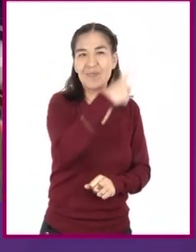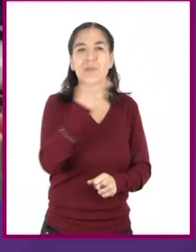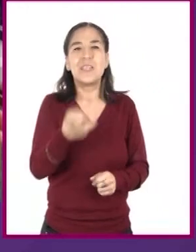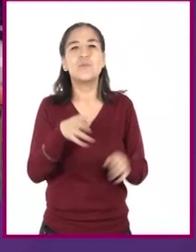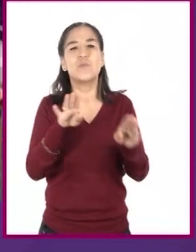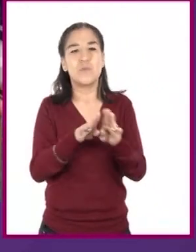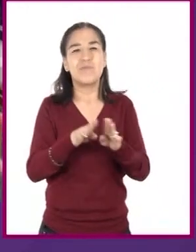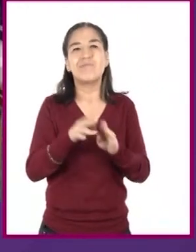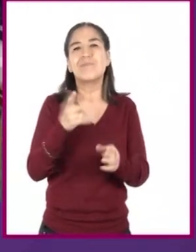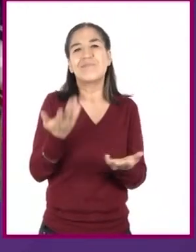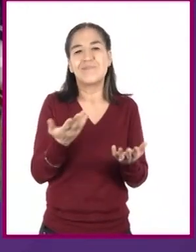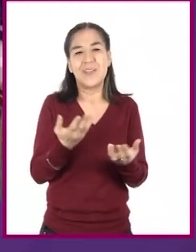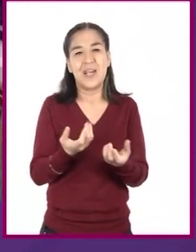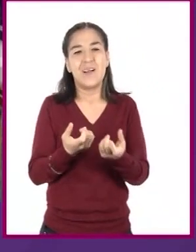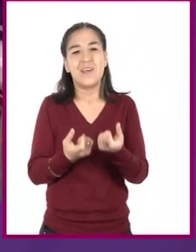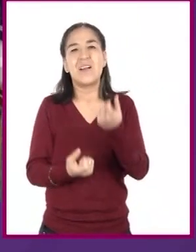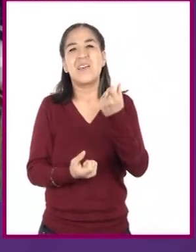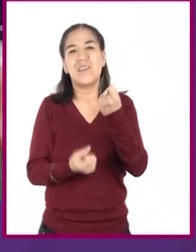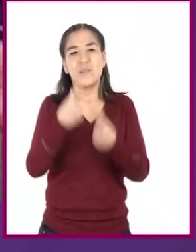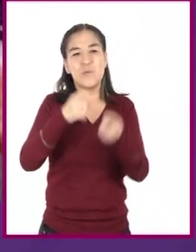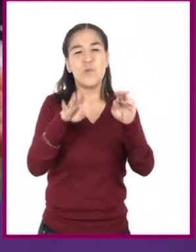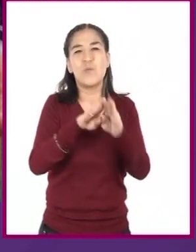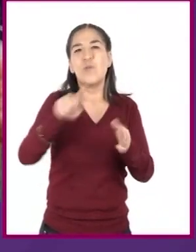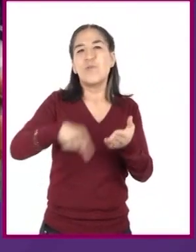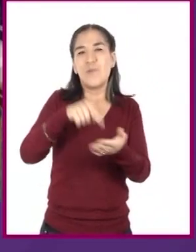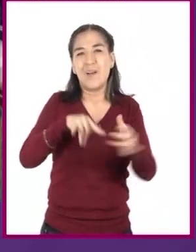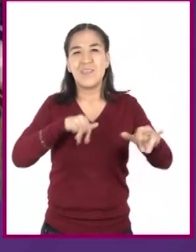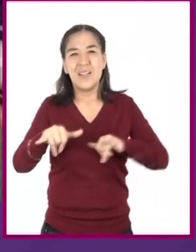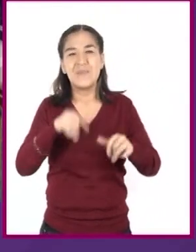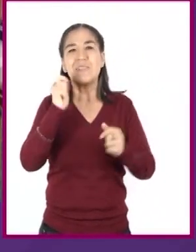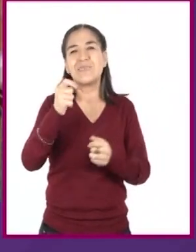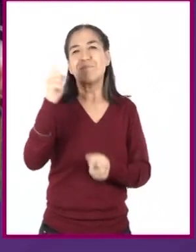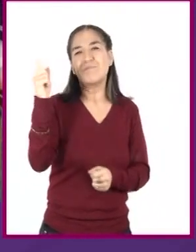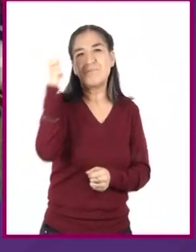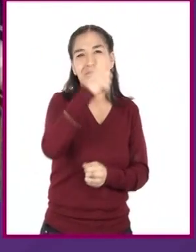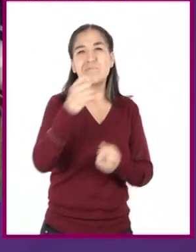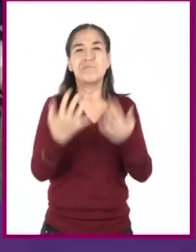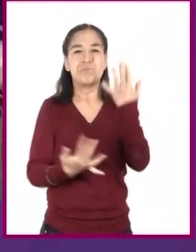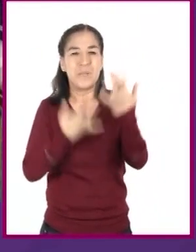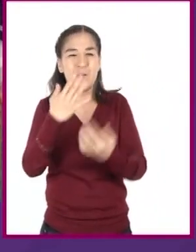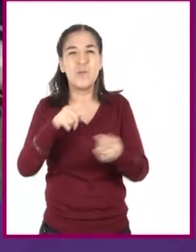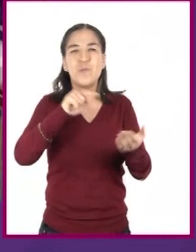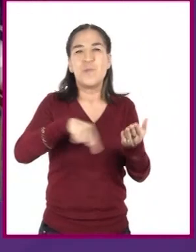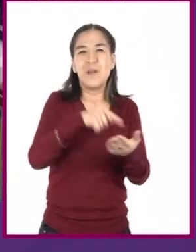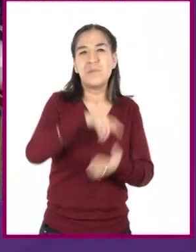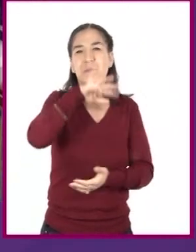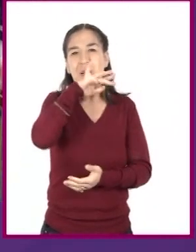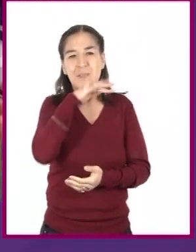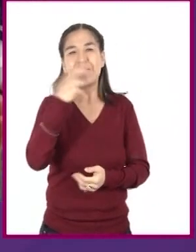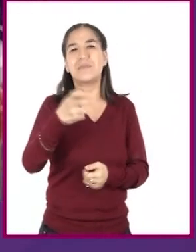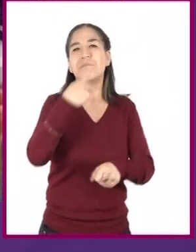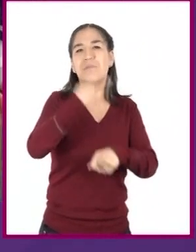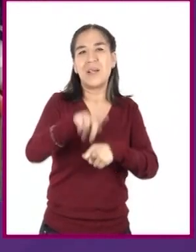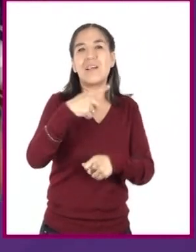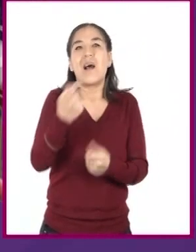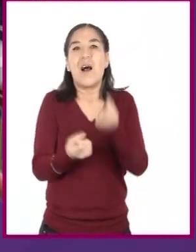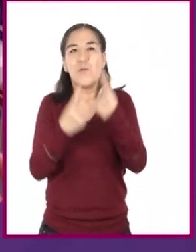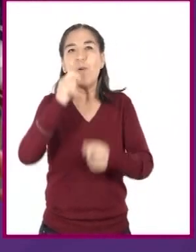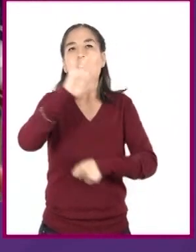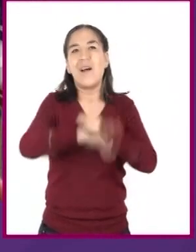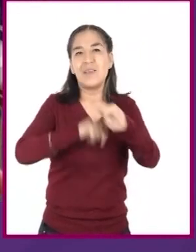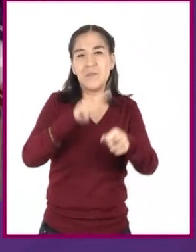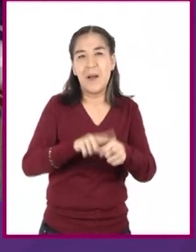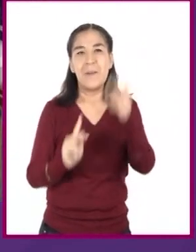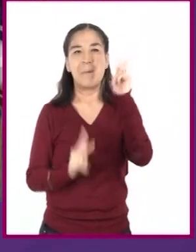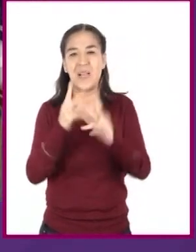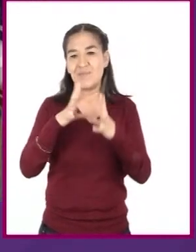la devastación de ciertas zonas geográficas, o bien de los graves peligros que enfrentamos ante la extinción de plantas